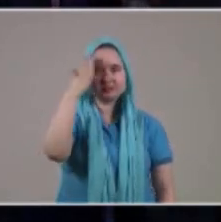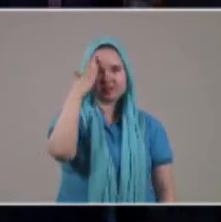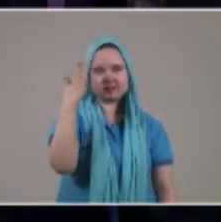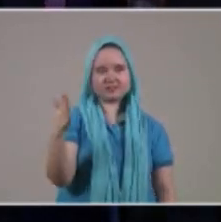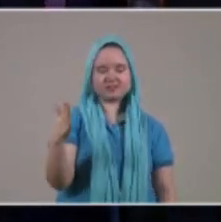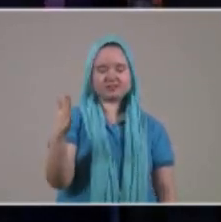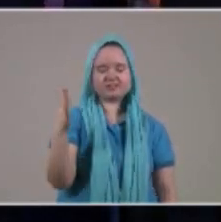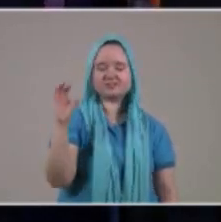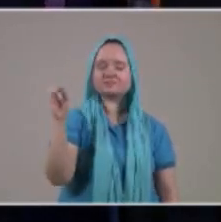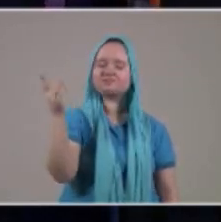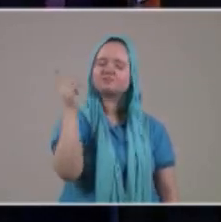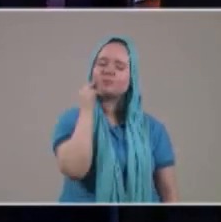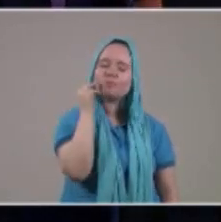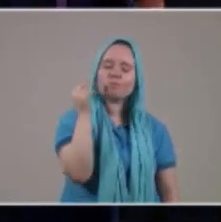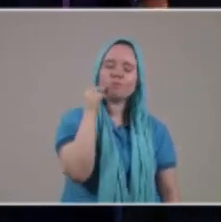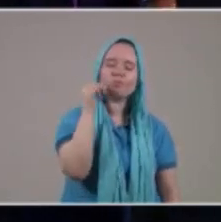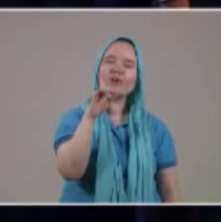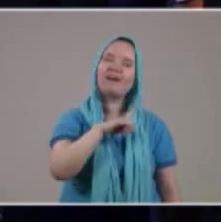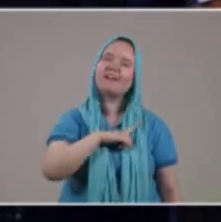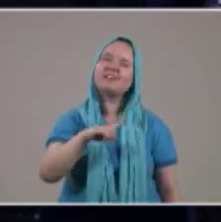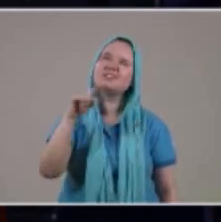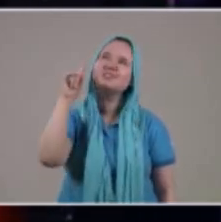Qué dulce eres tú, Señor.